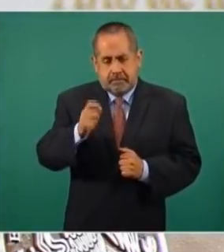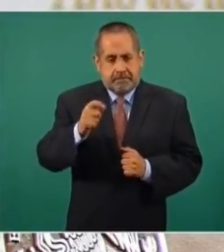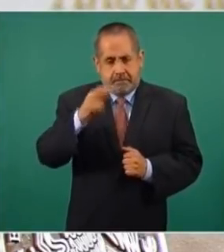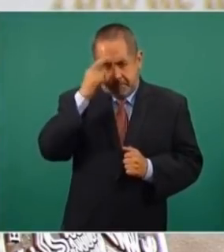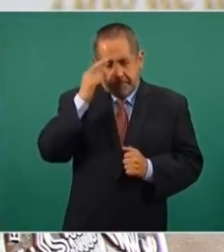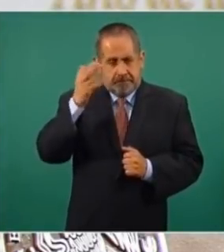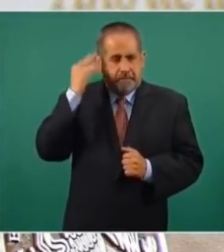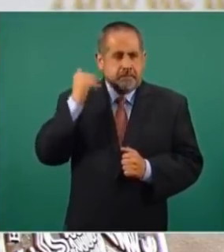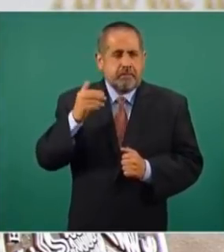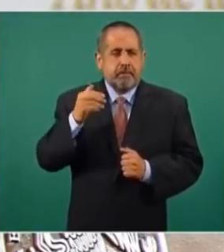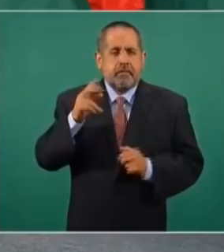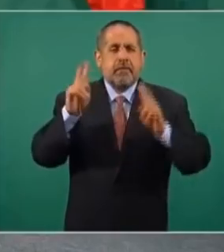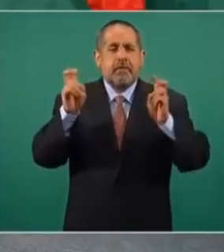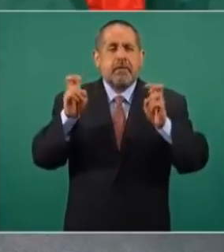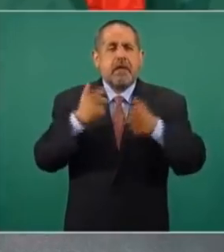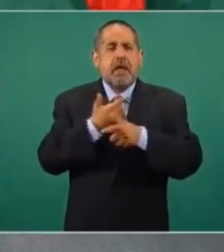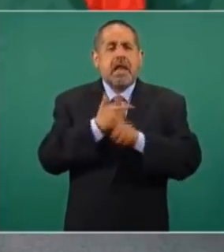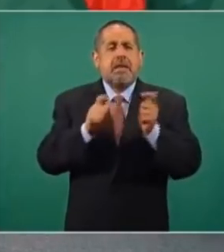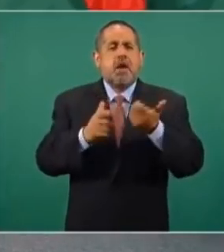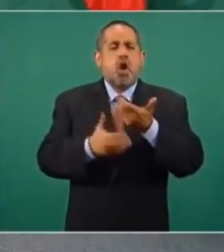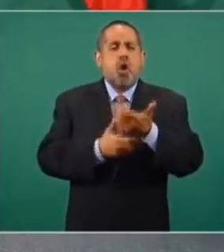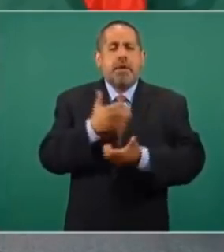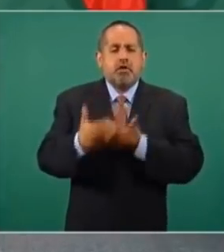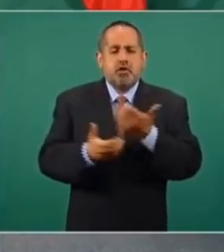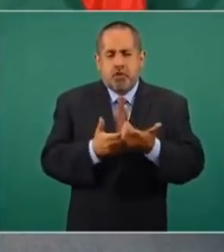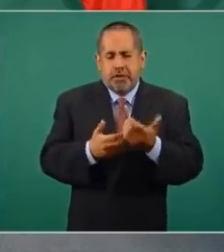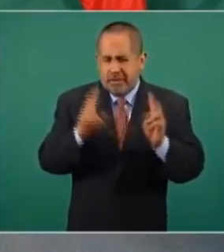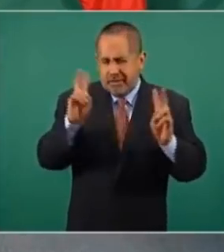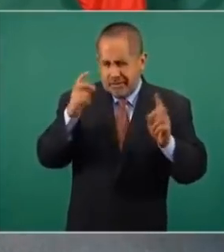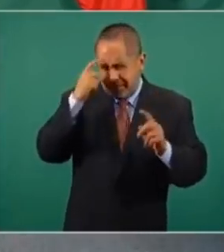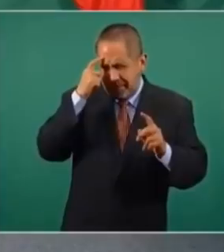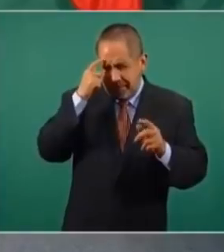cuando el libre comercio, que se crearon